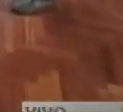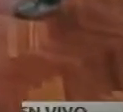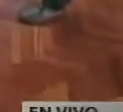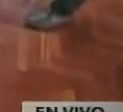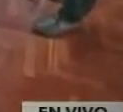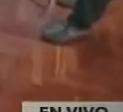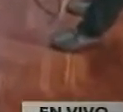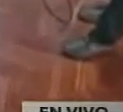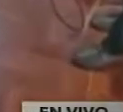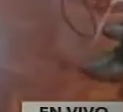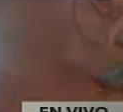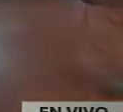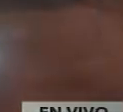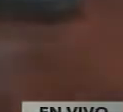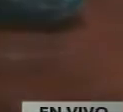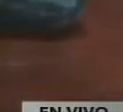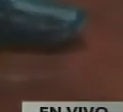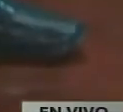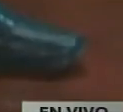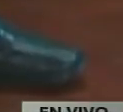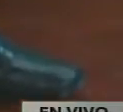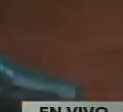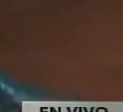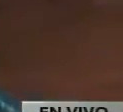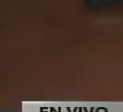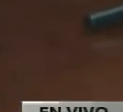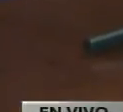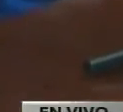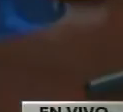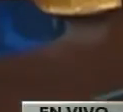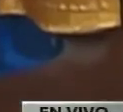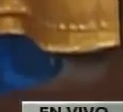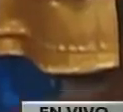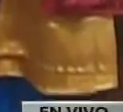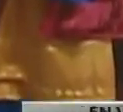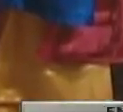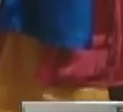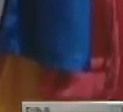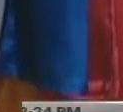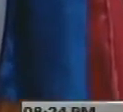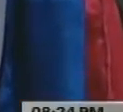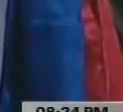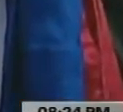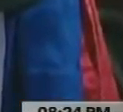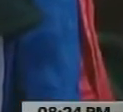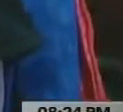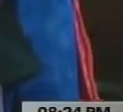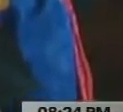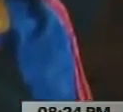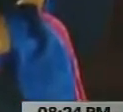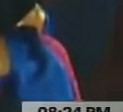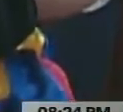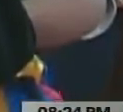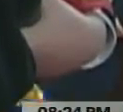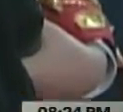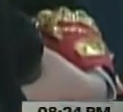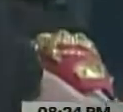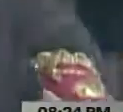ayúdenla. Que sea humana la humanidad.